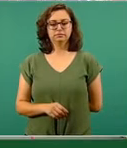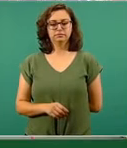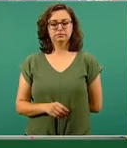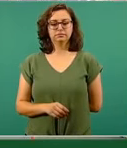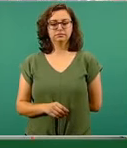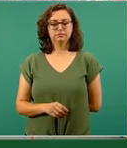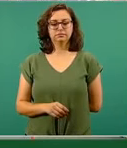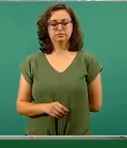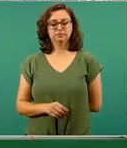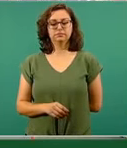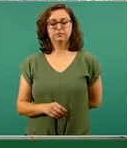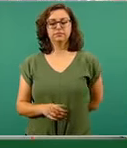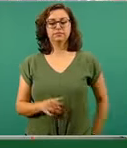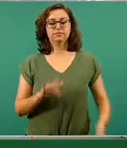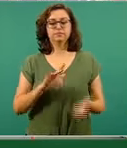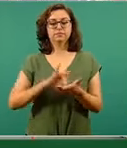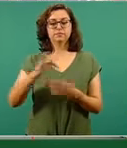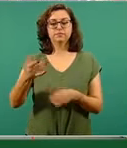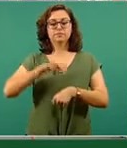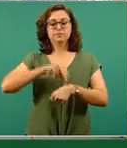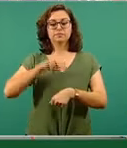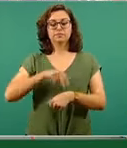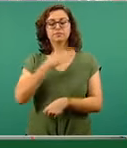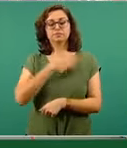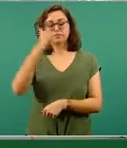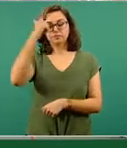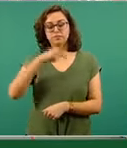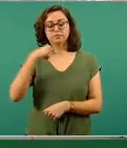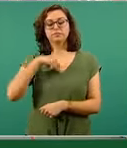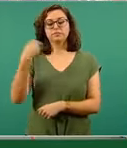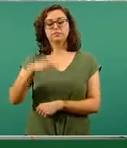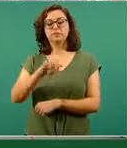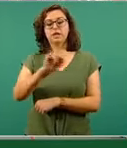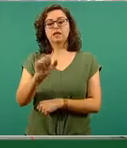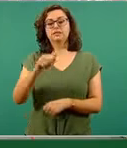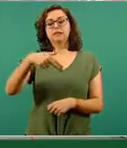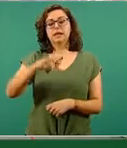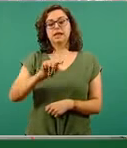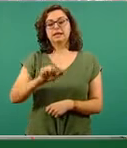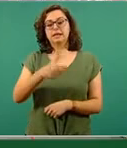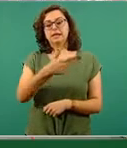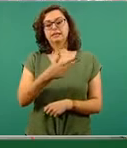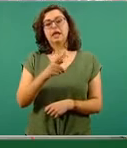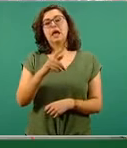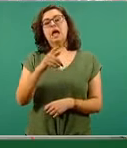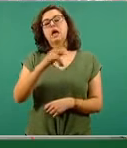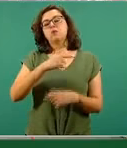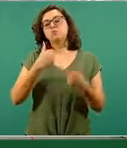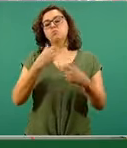Gracias, doctor. Buenas noches a todos. Janet Galindo, de Mundo Farma. Mi pregunta es,